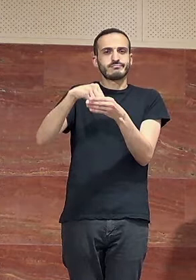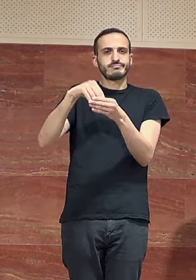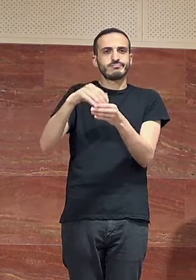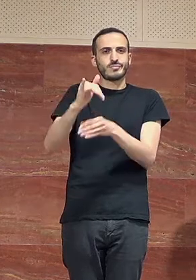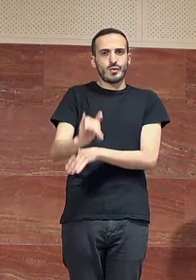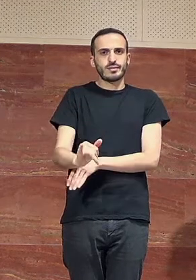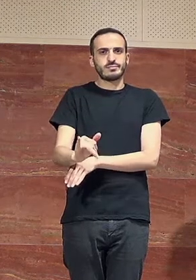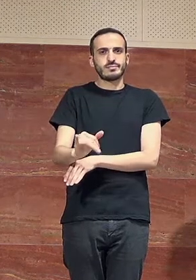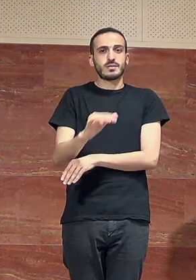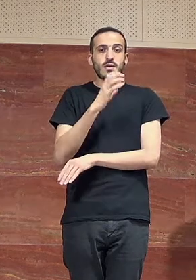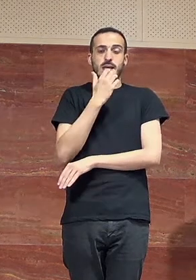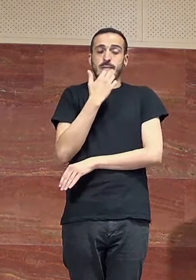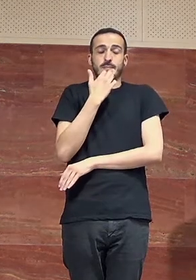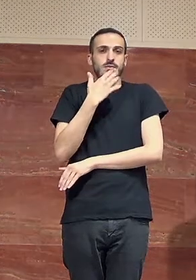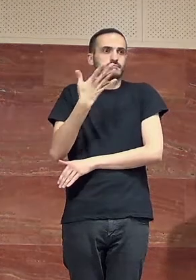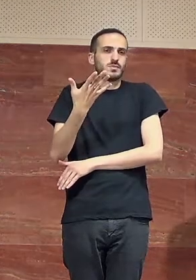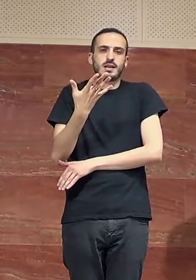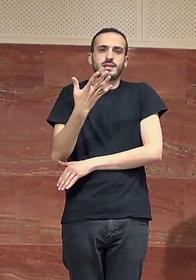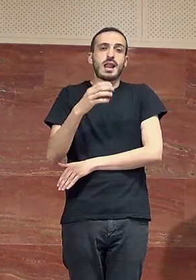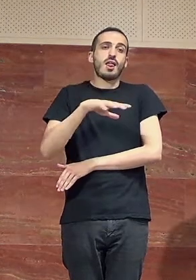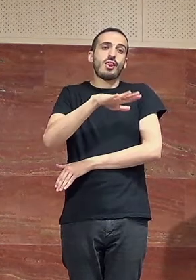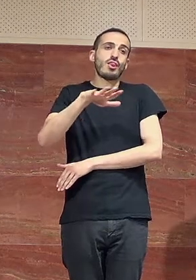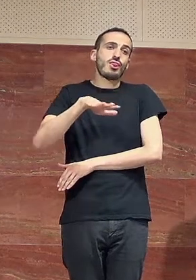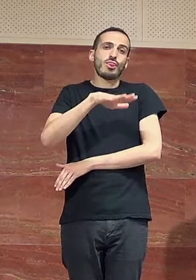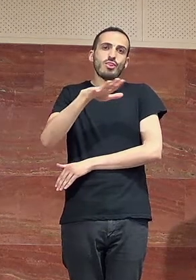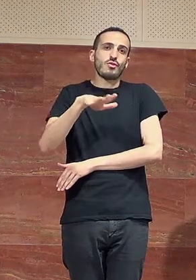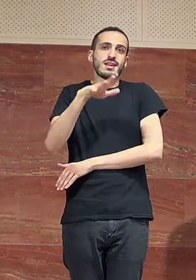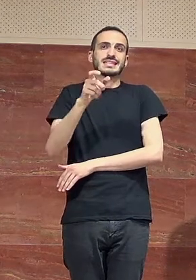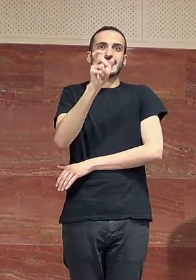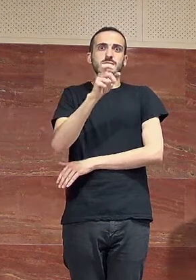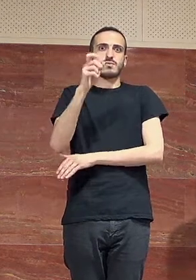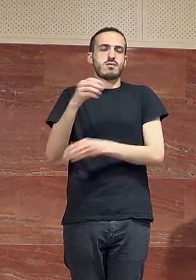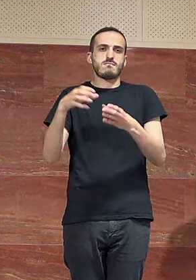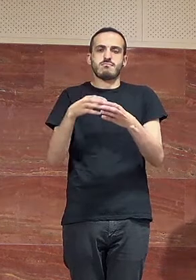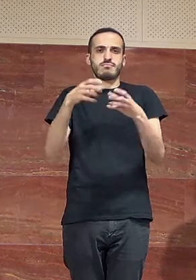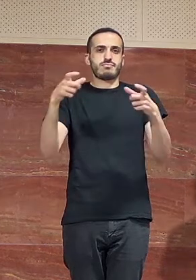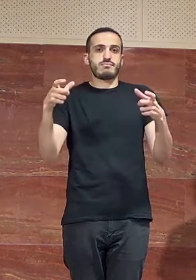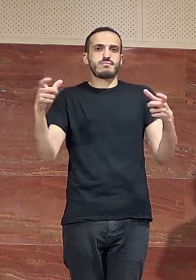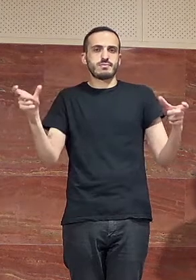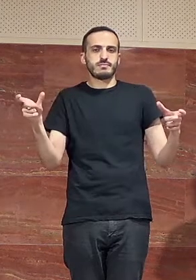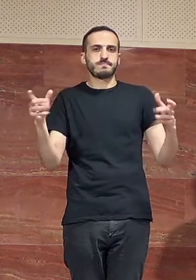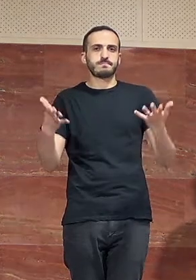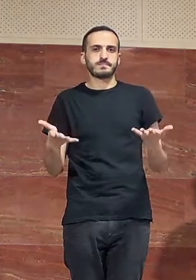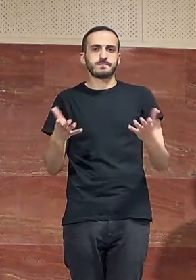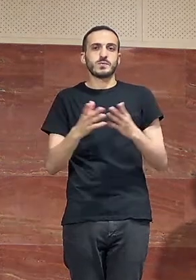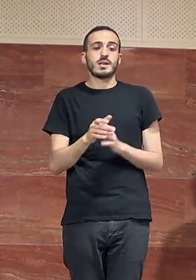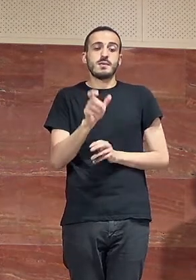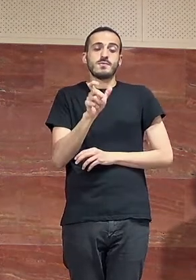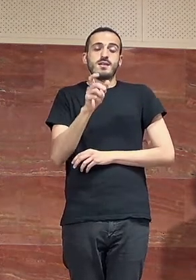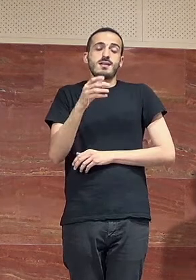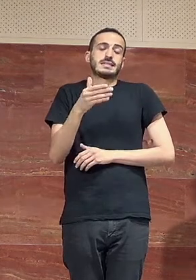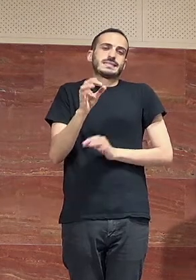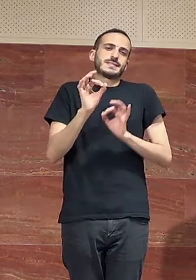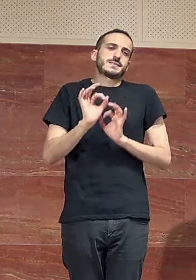especialmente en los cascos más densos, ¿no? Donde hay una gran soledad de las personas, especialmente de los colectivos